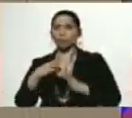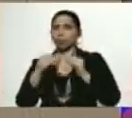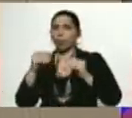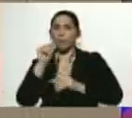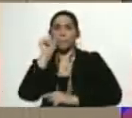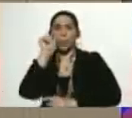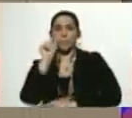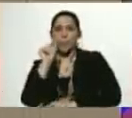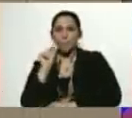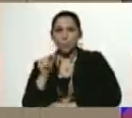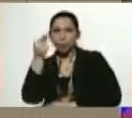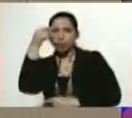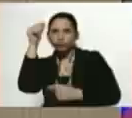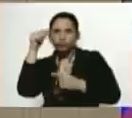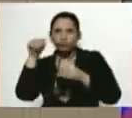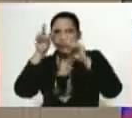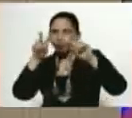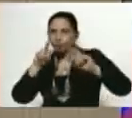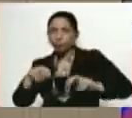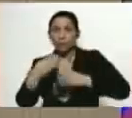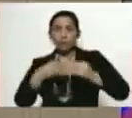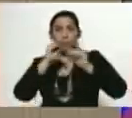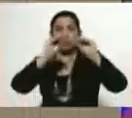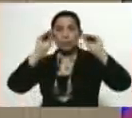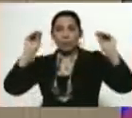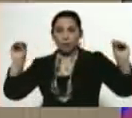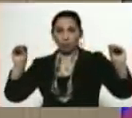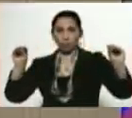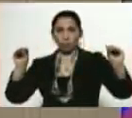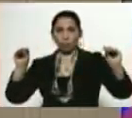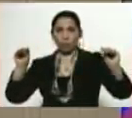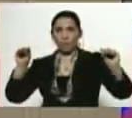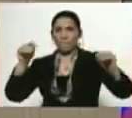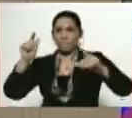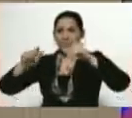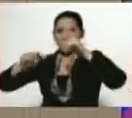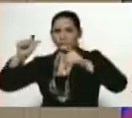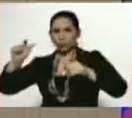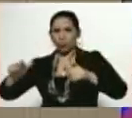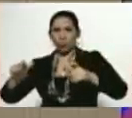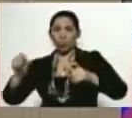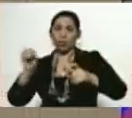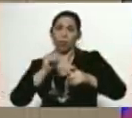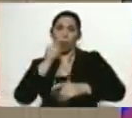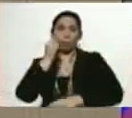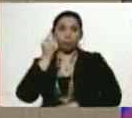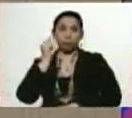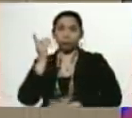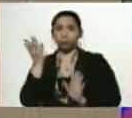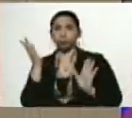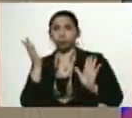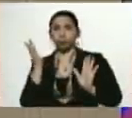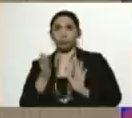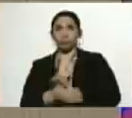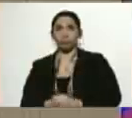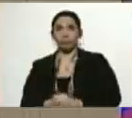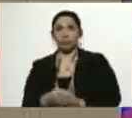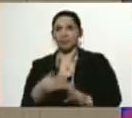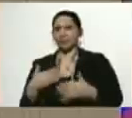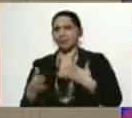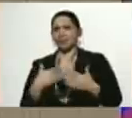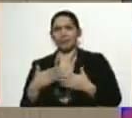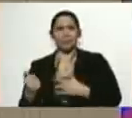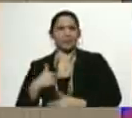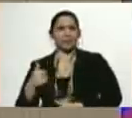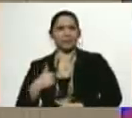puntos, y hacemos un llamado a aquellos venezolanos o venezolanas que independientemente